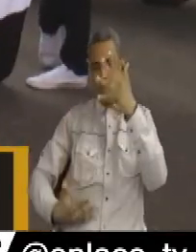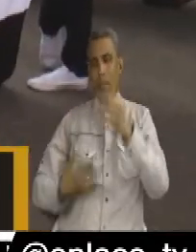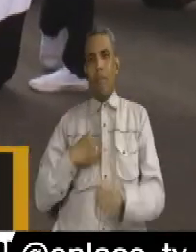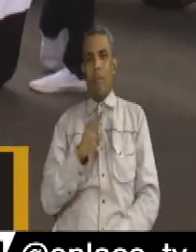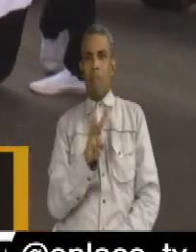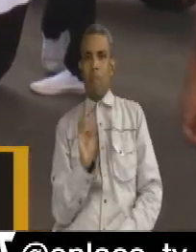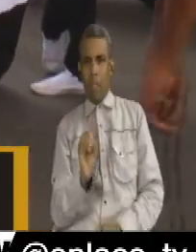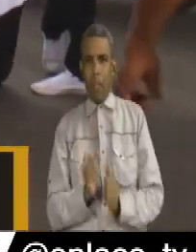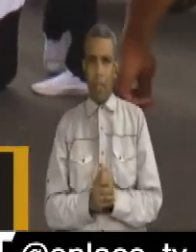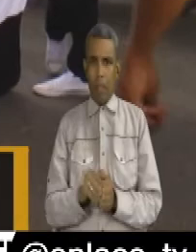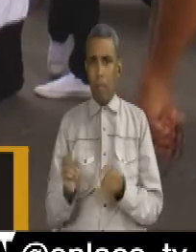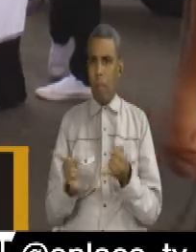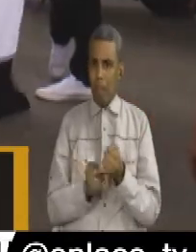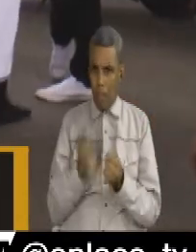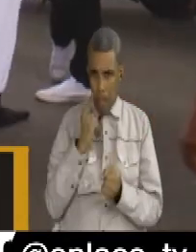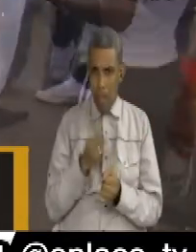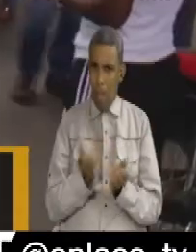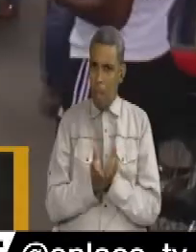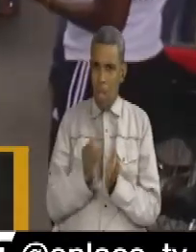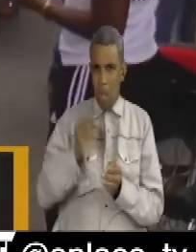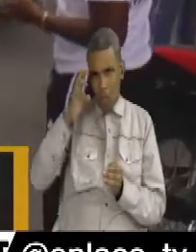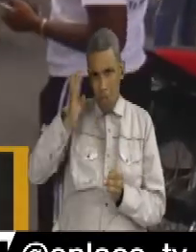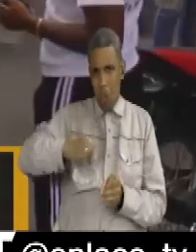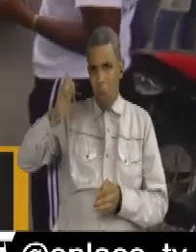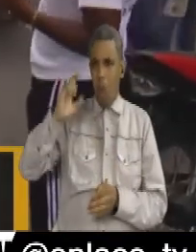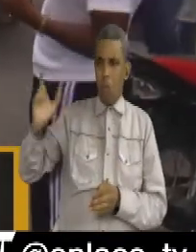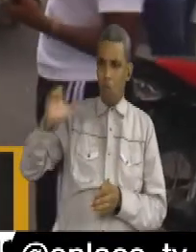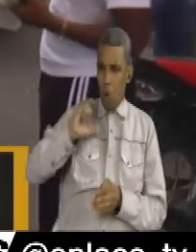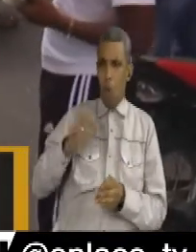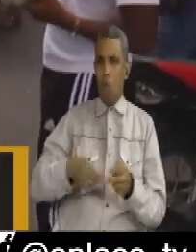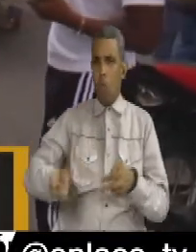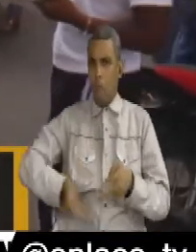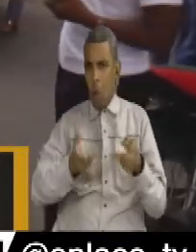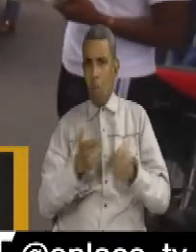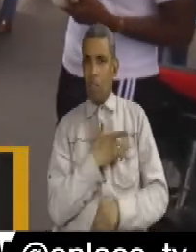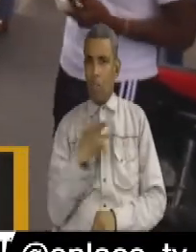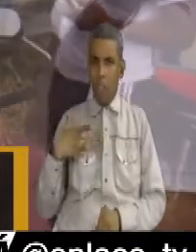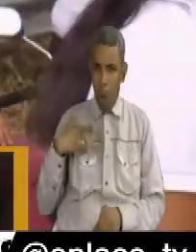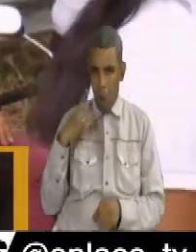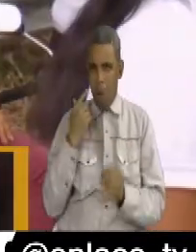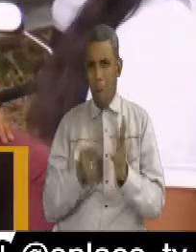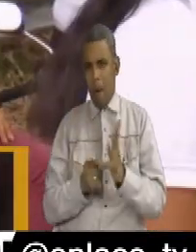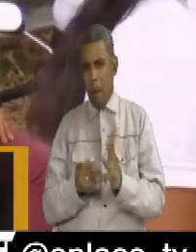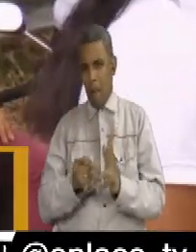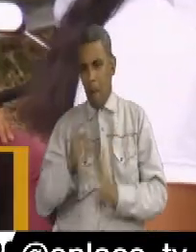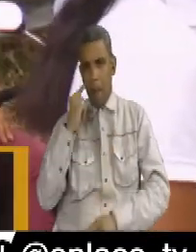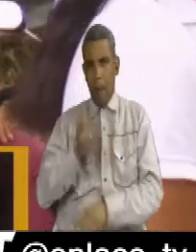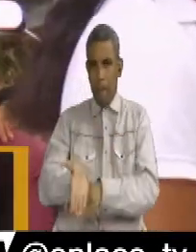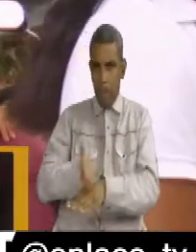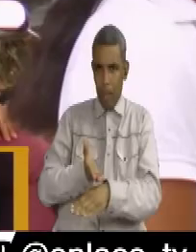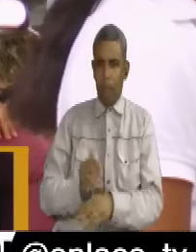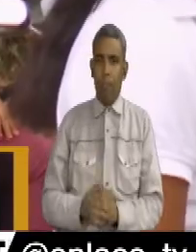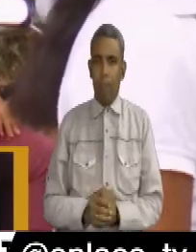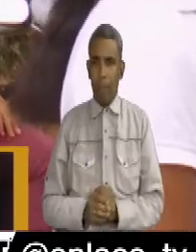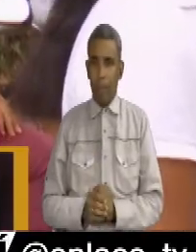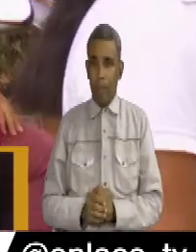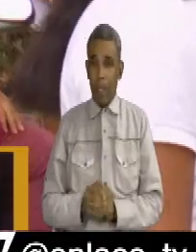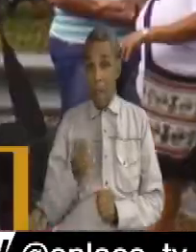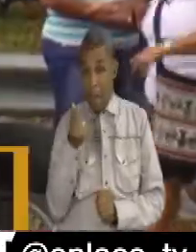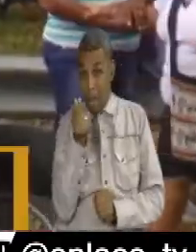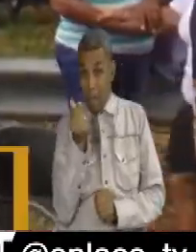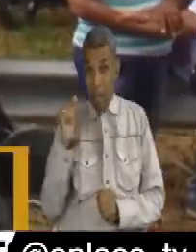política educativa, carrera docente, económico, bienestar, salud y prestacional e institucional. El punto económico, entre